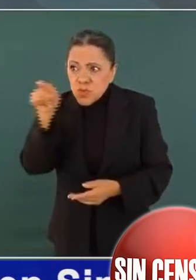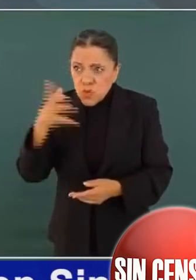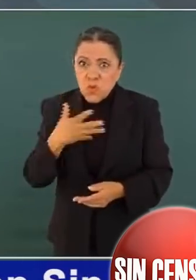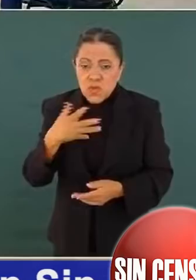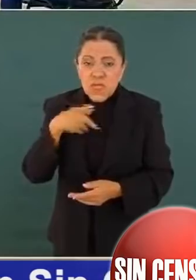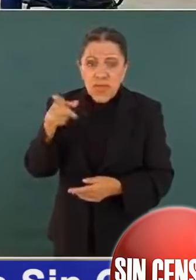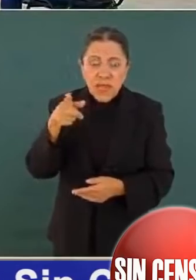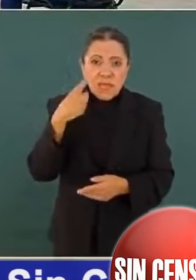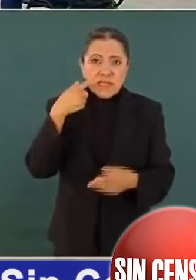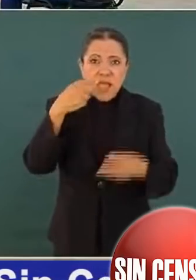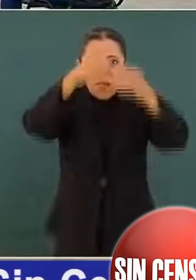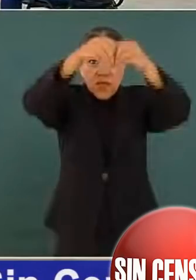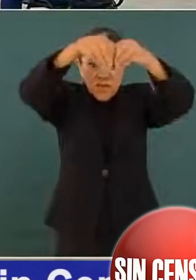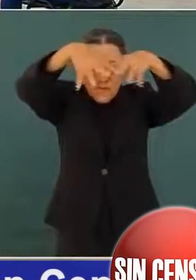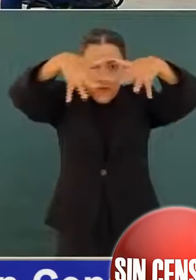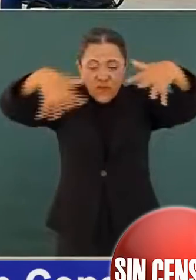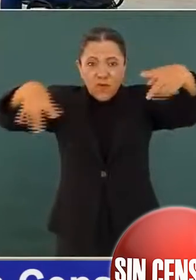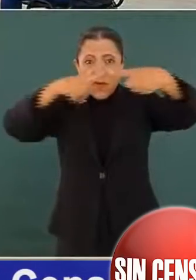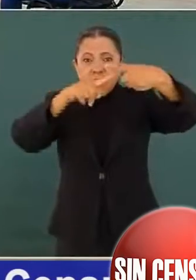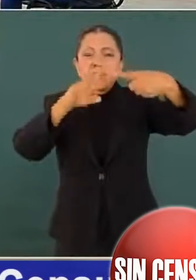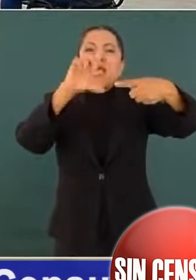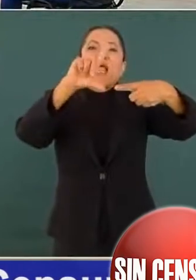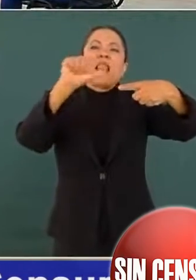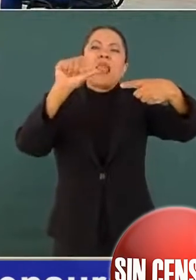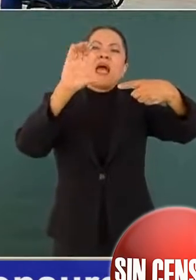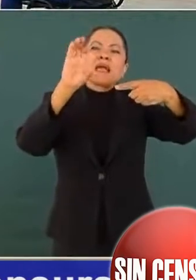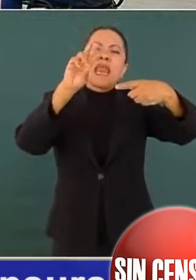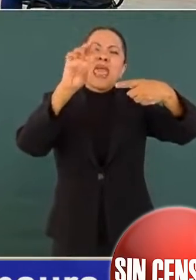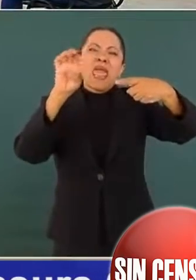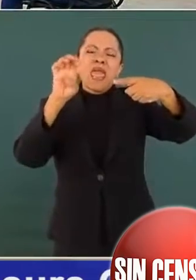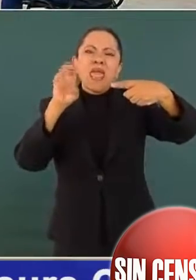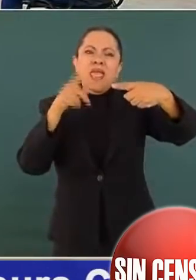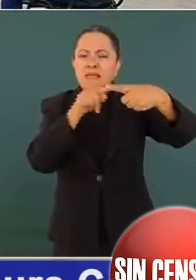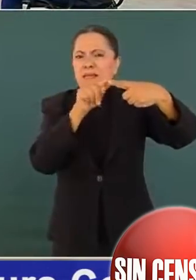Miren, es como si